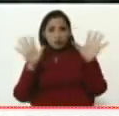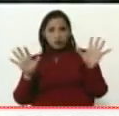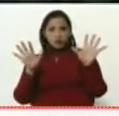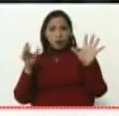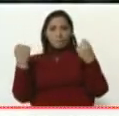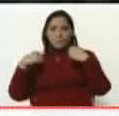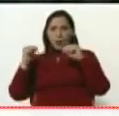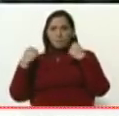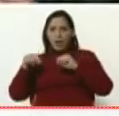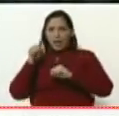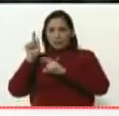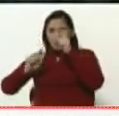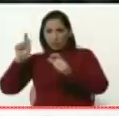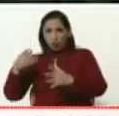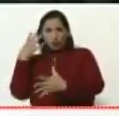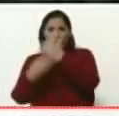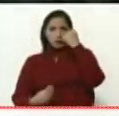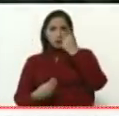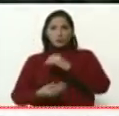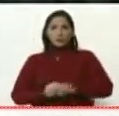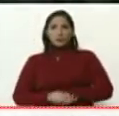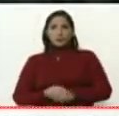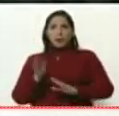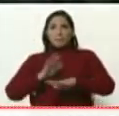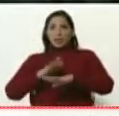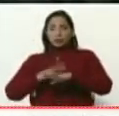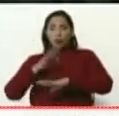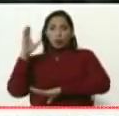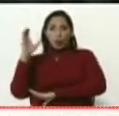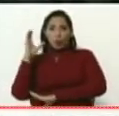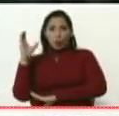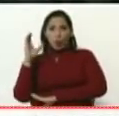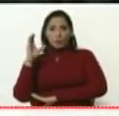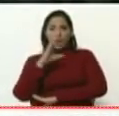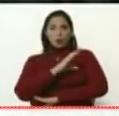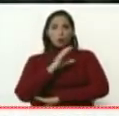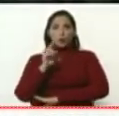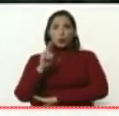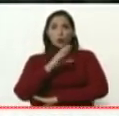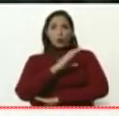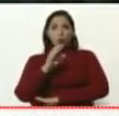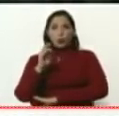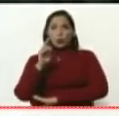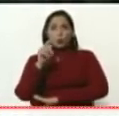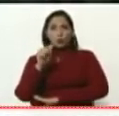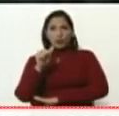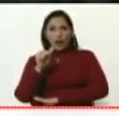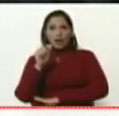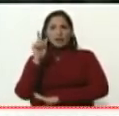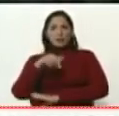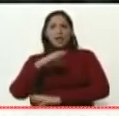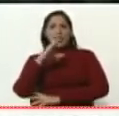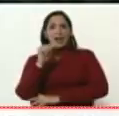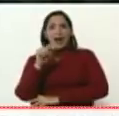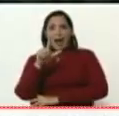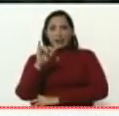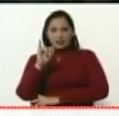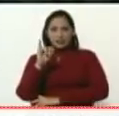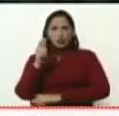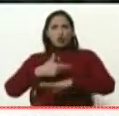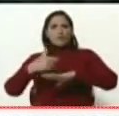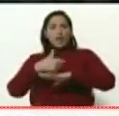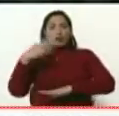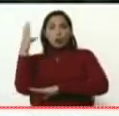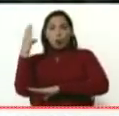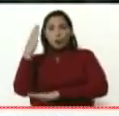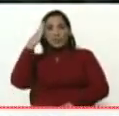estos desertores terroristas ocurrió en Colombia, entre Cúcuta y Cali. Que el gobierno de Colombia sabe